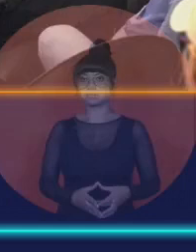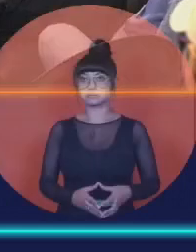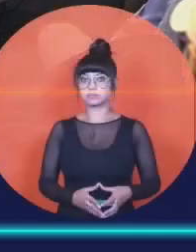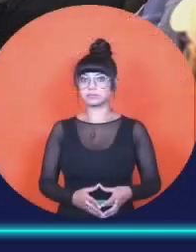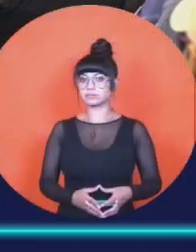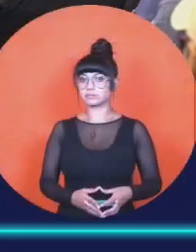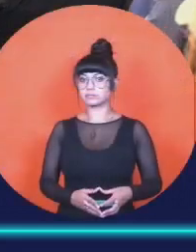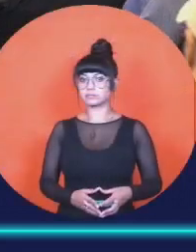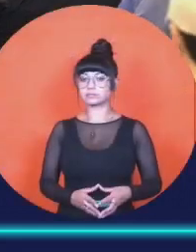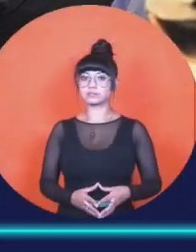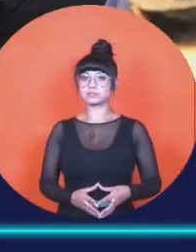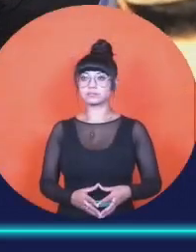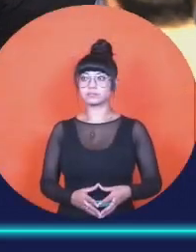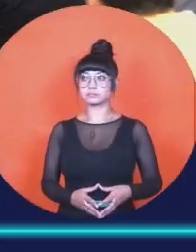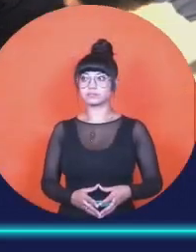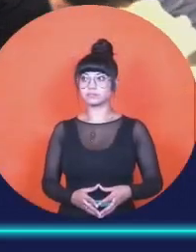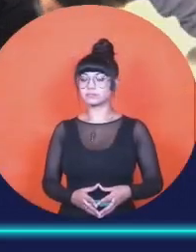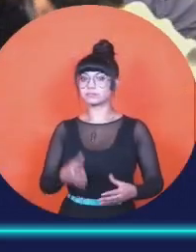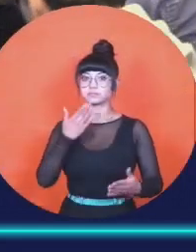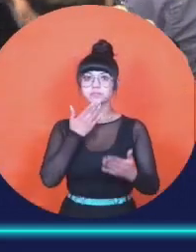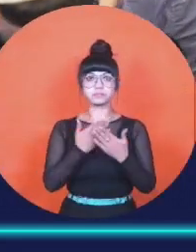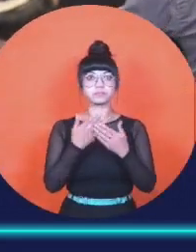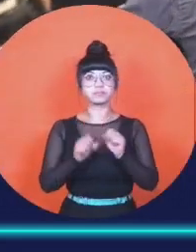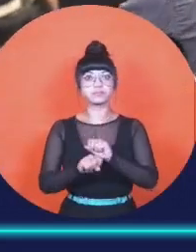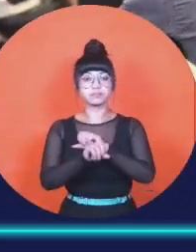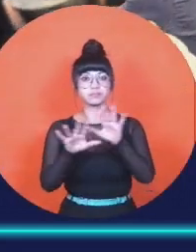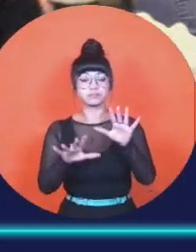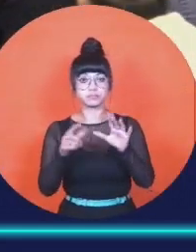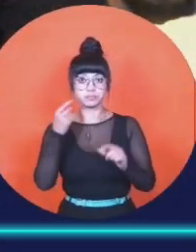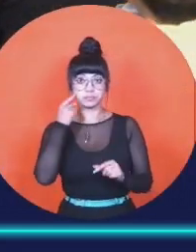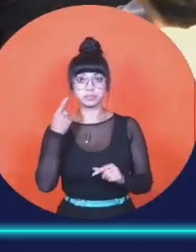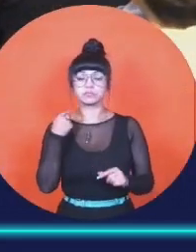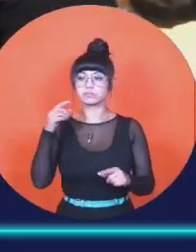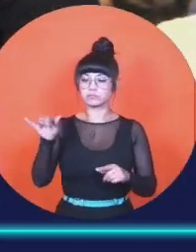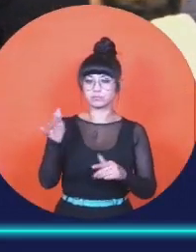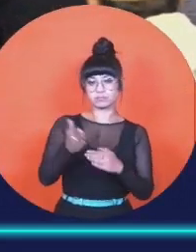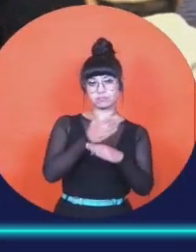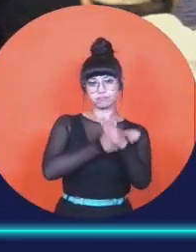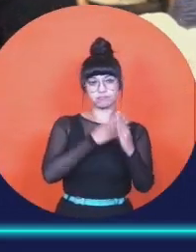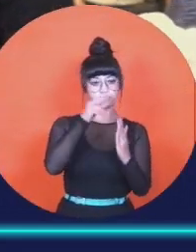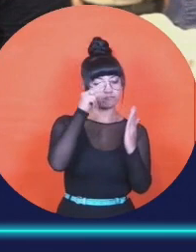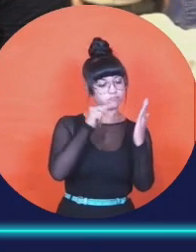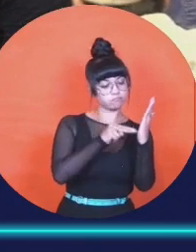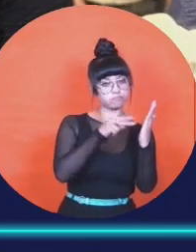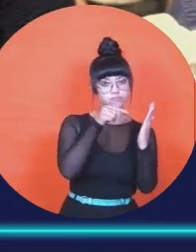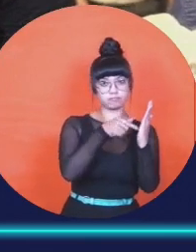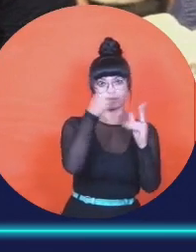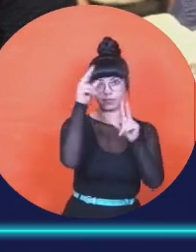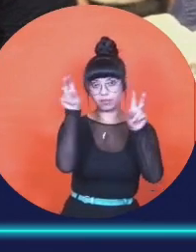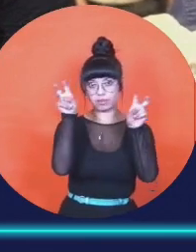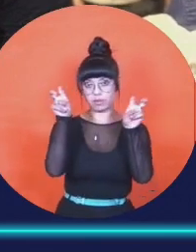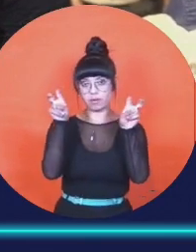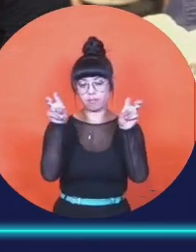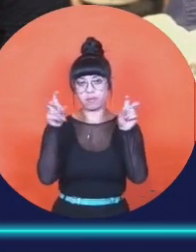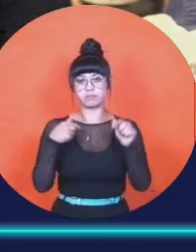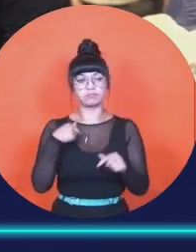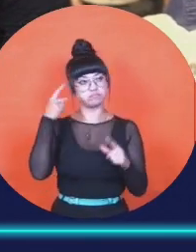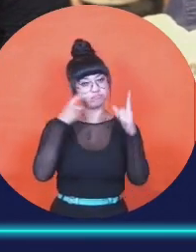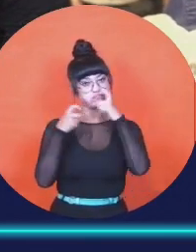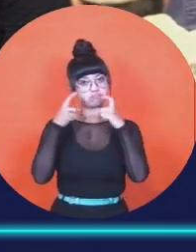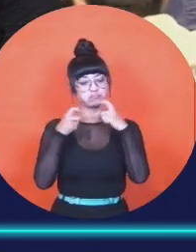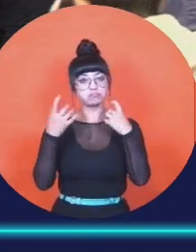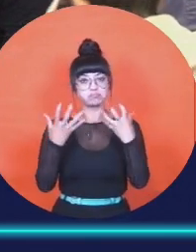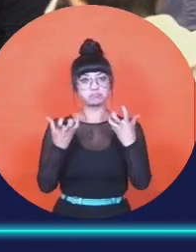Hola, buenos días. Cuando yo vi el nombre de esta charla me llamó mucho la atención porque yo soy mamá y me